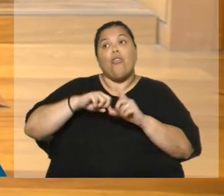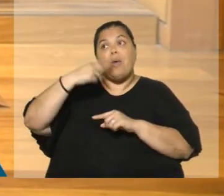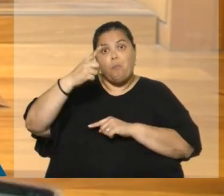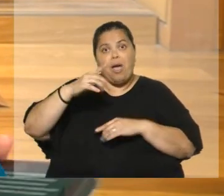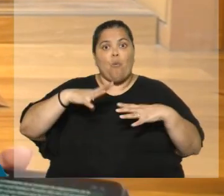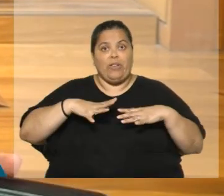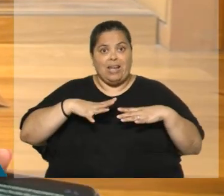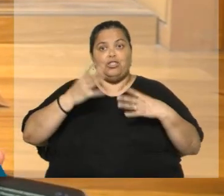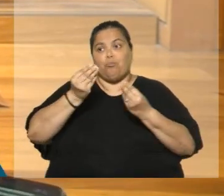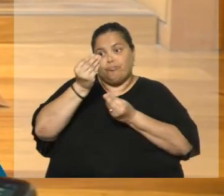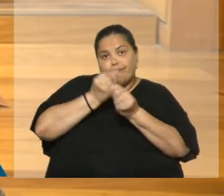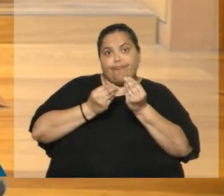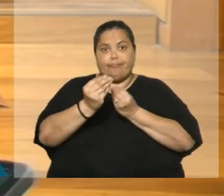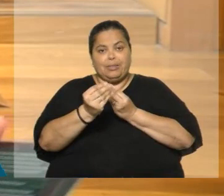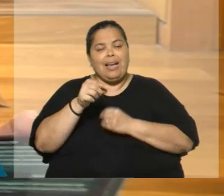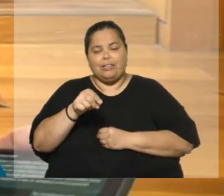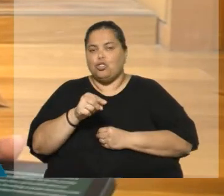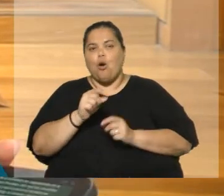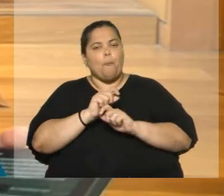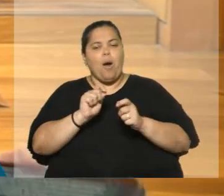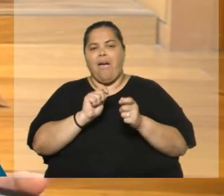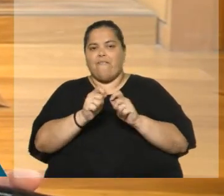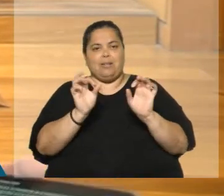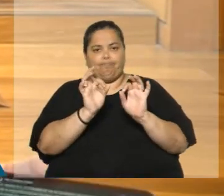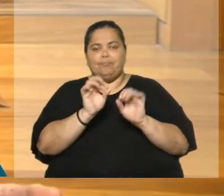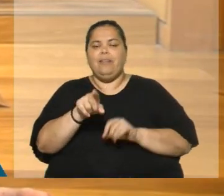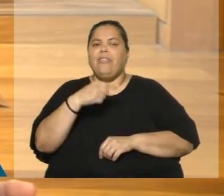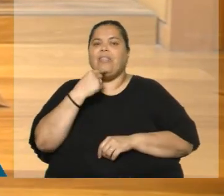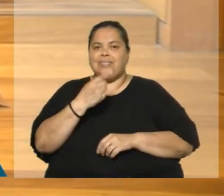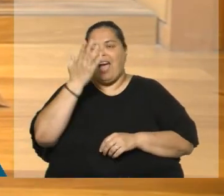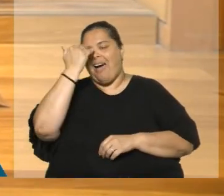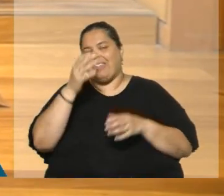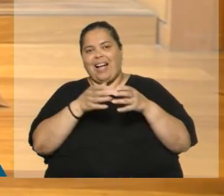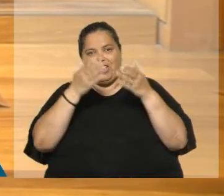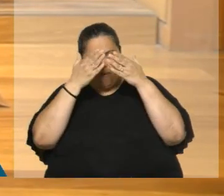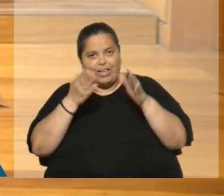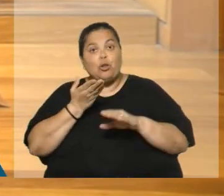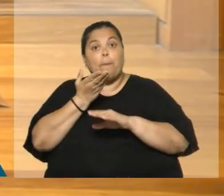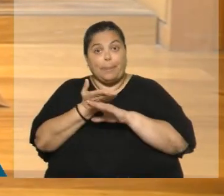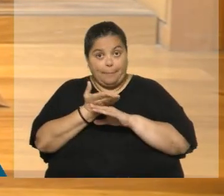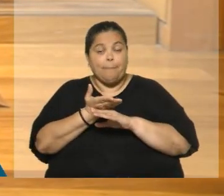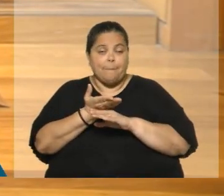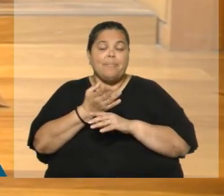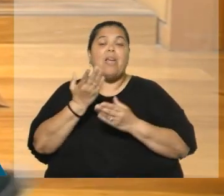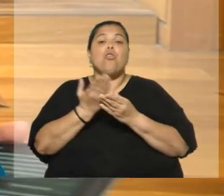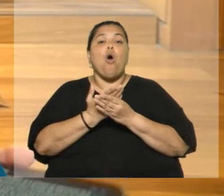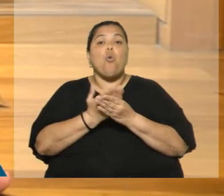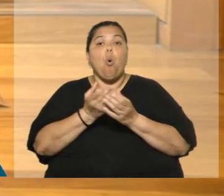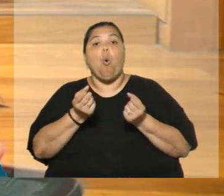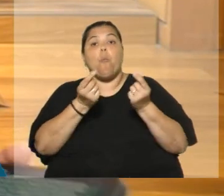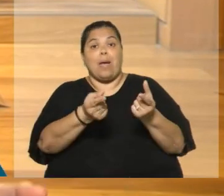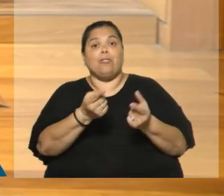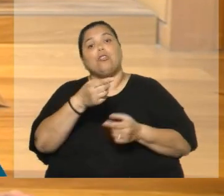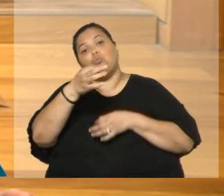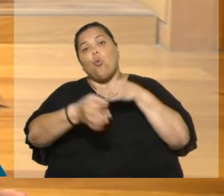extraoficialmente el partido cabildante y según lo manifestó en un documento que presentó a la coalición de gobierno con sus